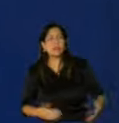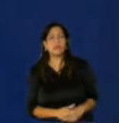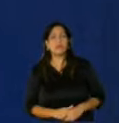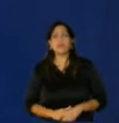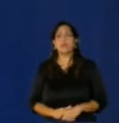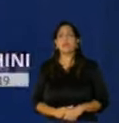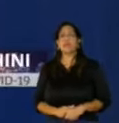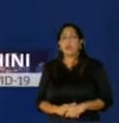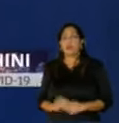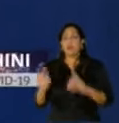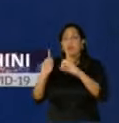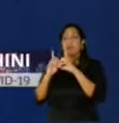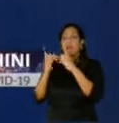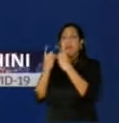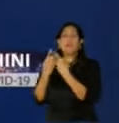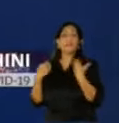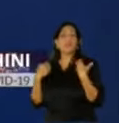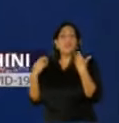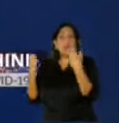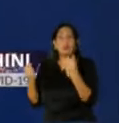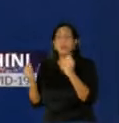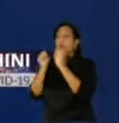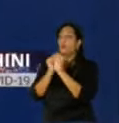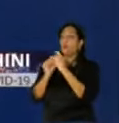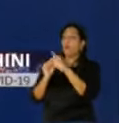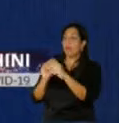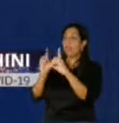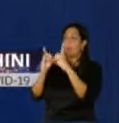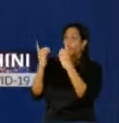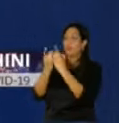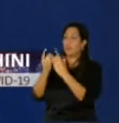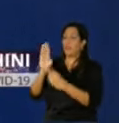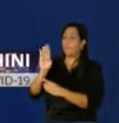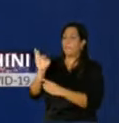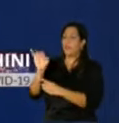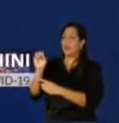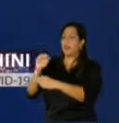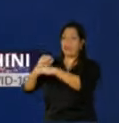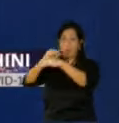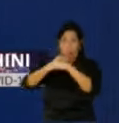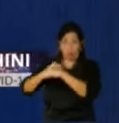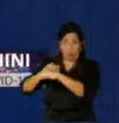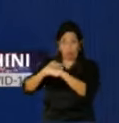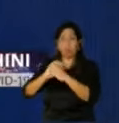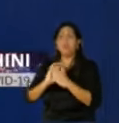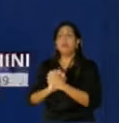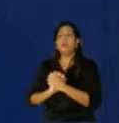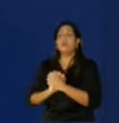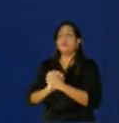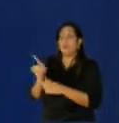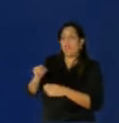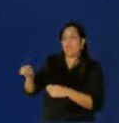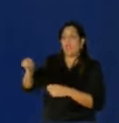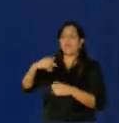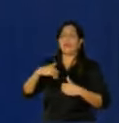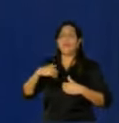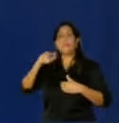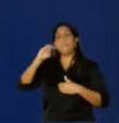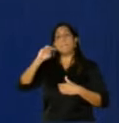el Departamento de Salud Pública, junto al Departamento de Bioseguridad, ellos tienen un mapa de Puerto